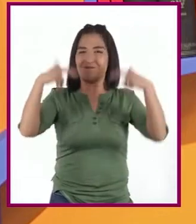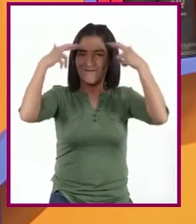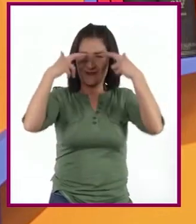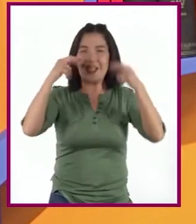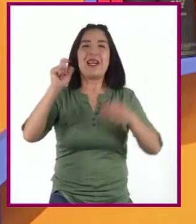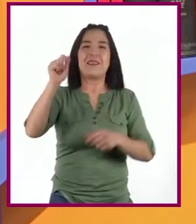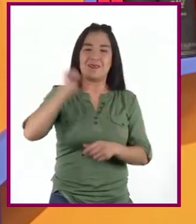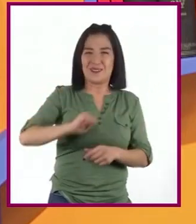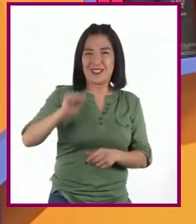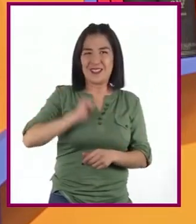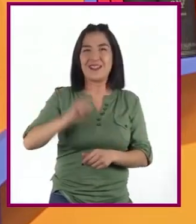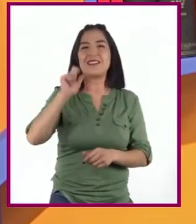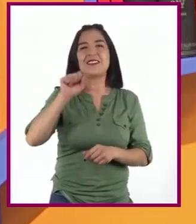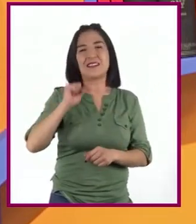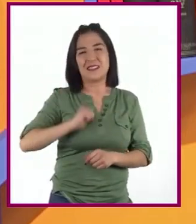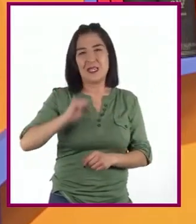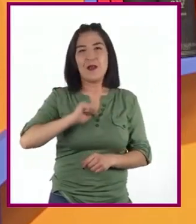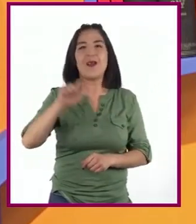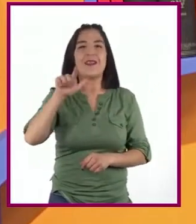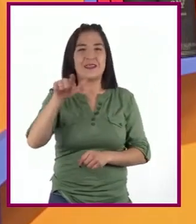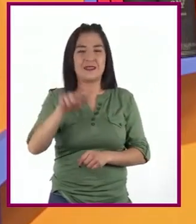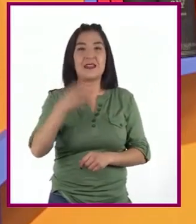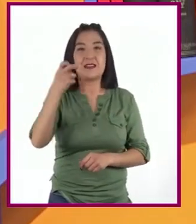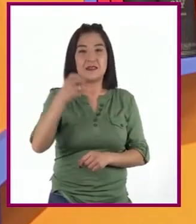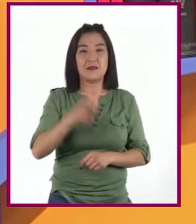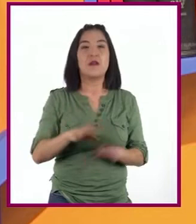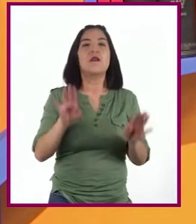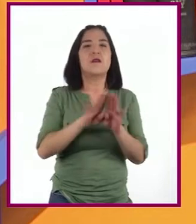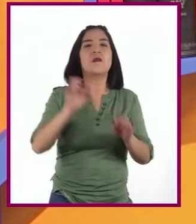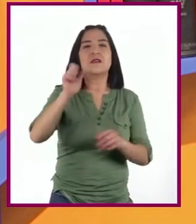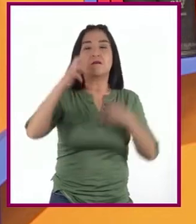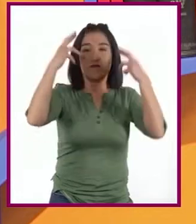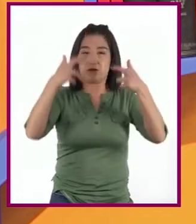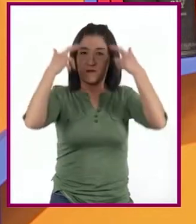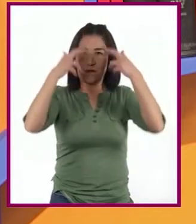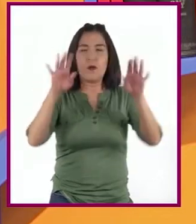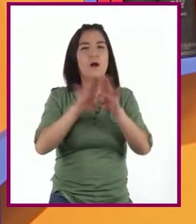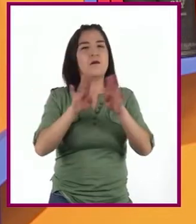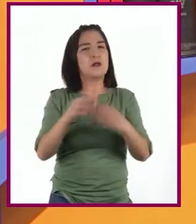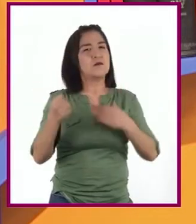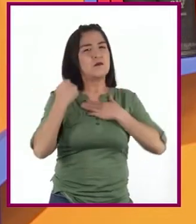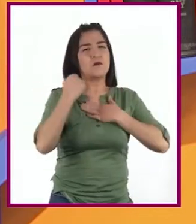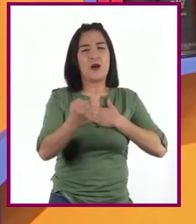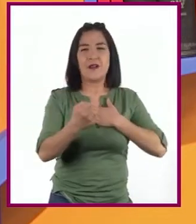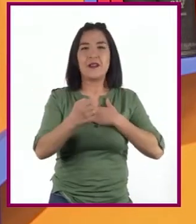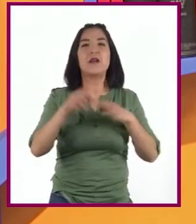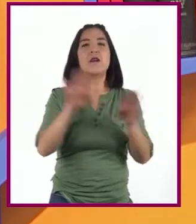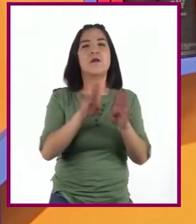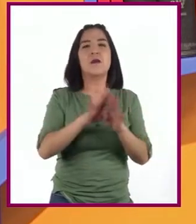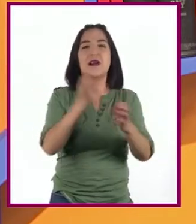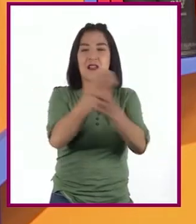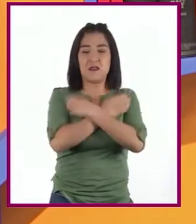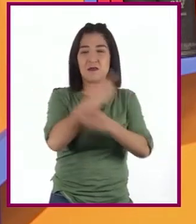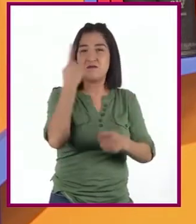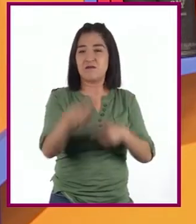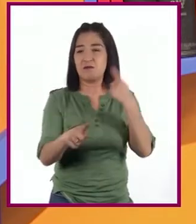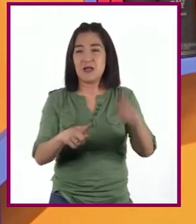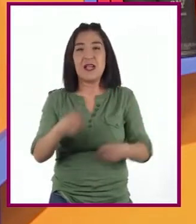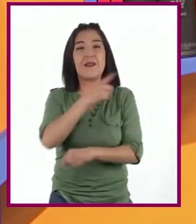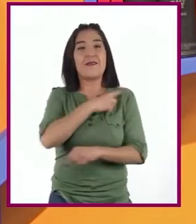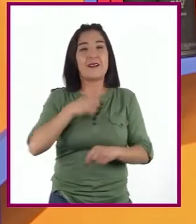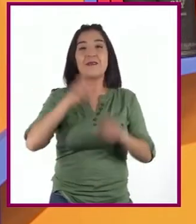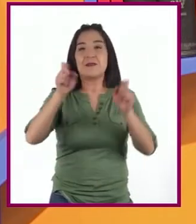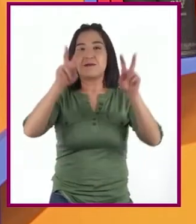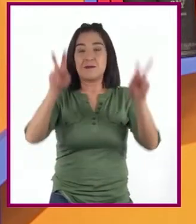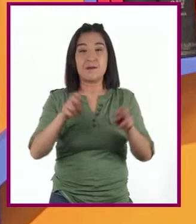siglo XVII, en la que los reyes que seguían teniendo el poder absoluto trataron de educar al pueblo siguiendo la